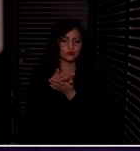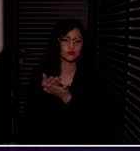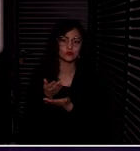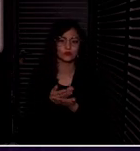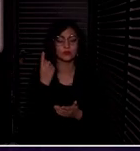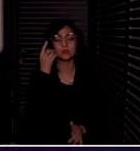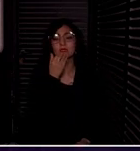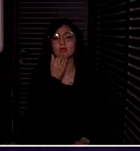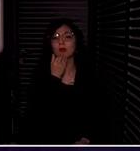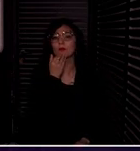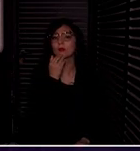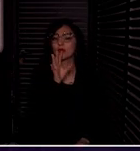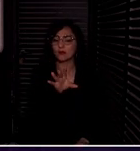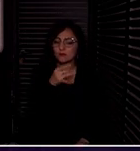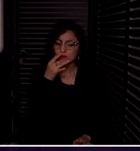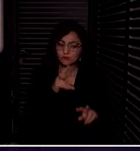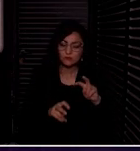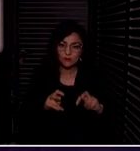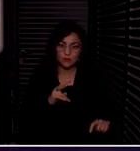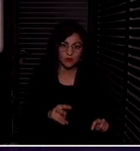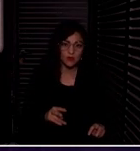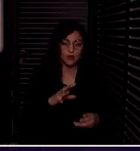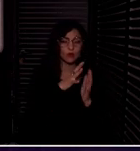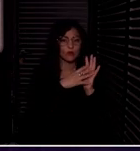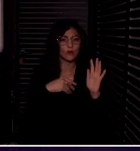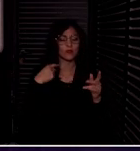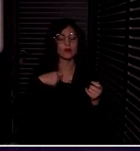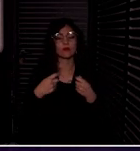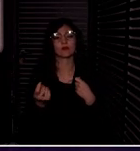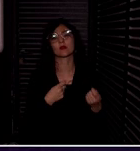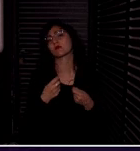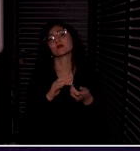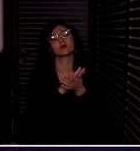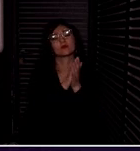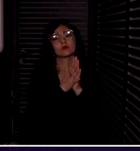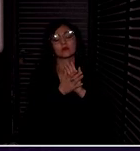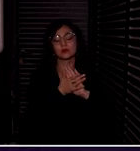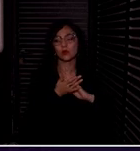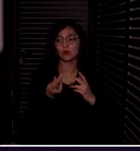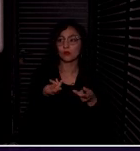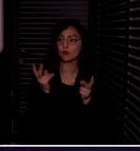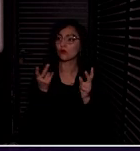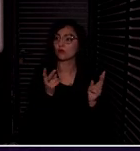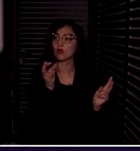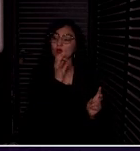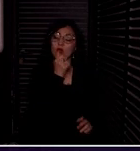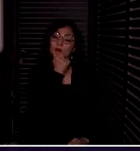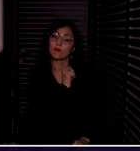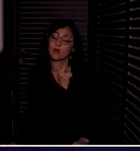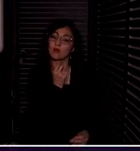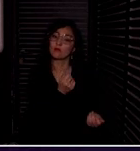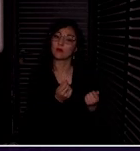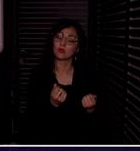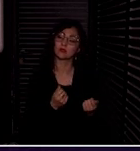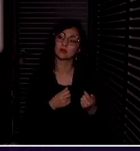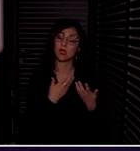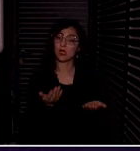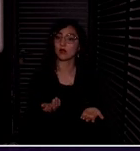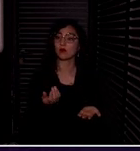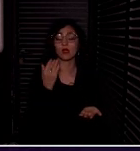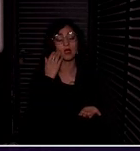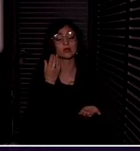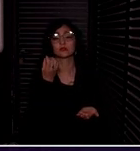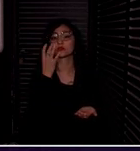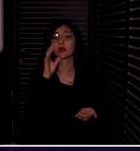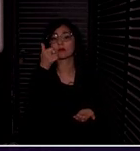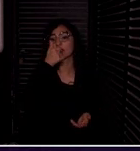también otras fórmulas, hablaba antes del modelo de negocio, pareciera que todo es público o privado, últimamente solo privado,